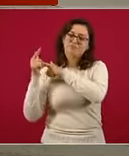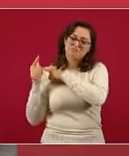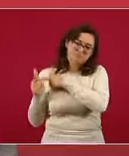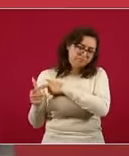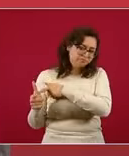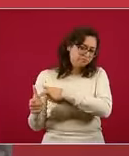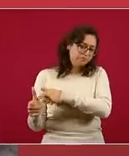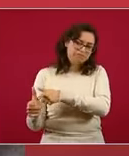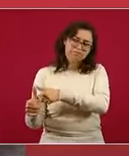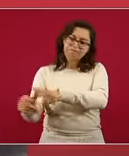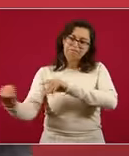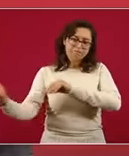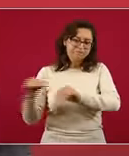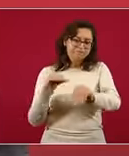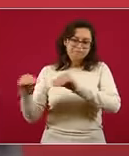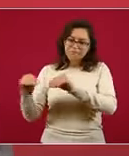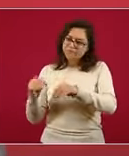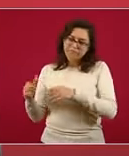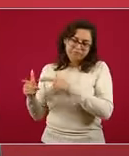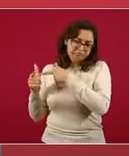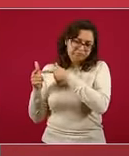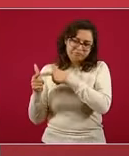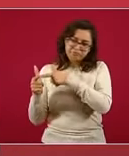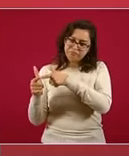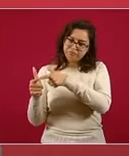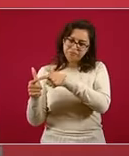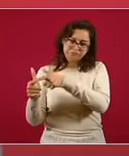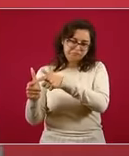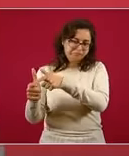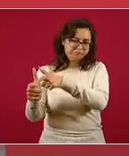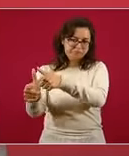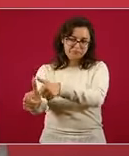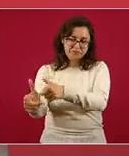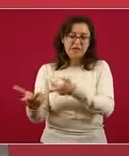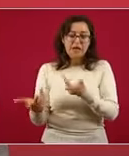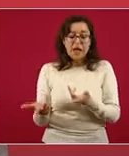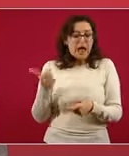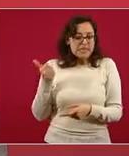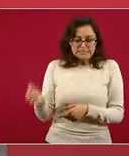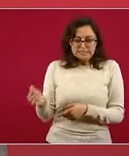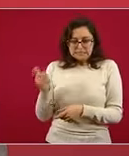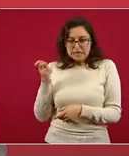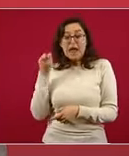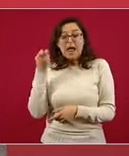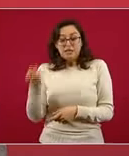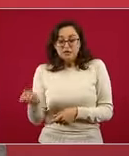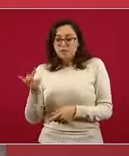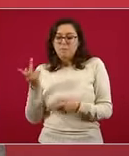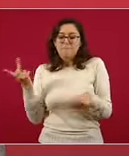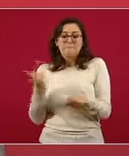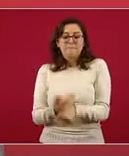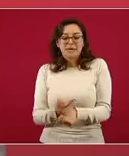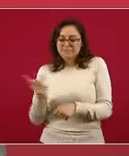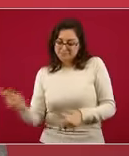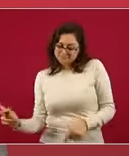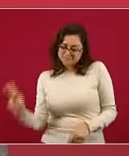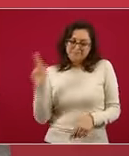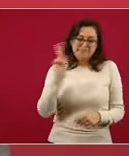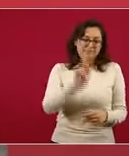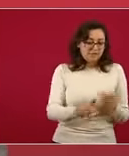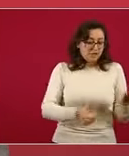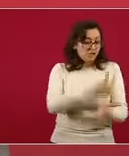mismo estado de movimiento o de quietud y hace que se comporten así. Entonces, las poblaciones densas y